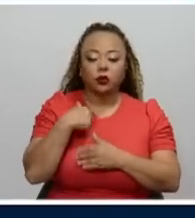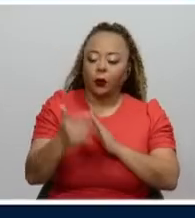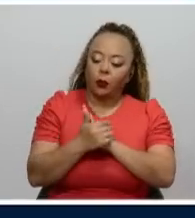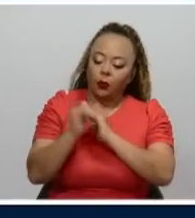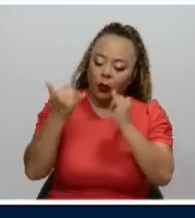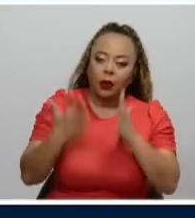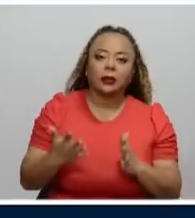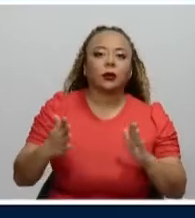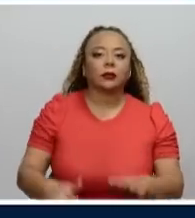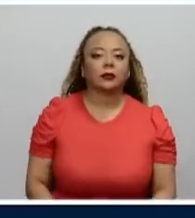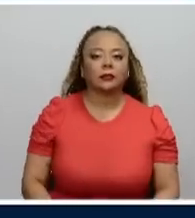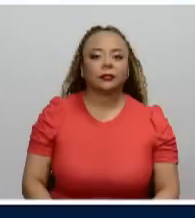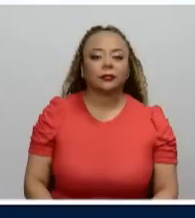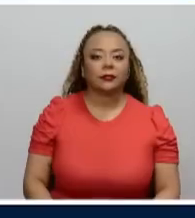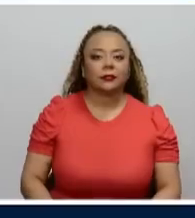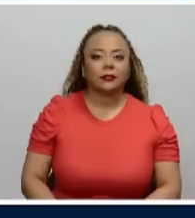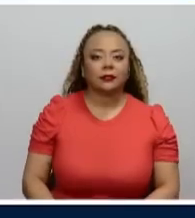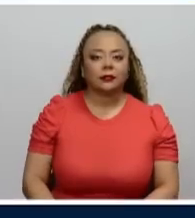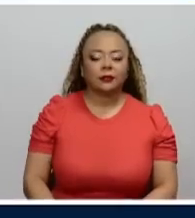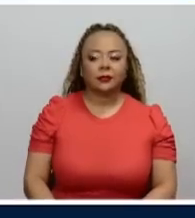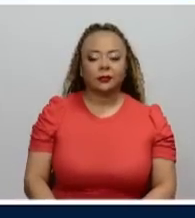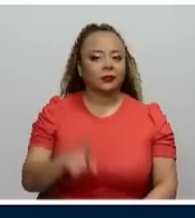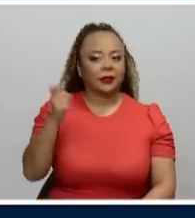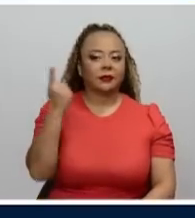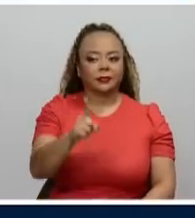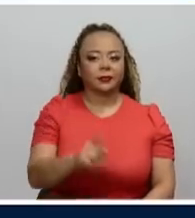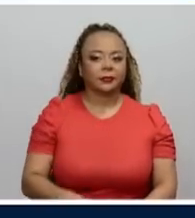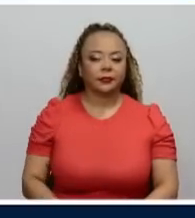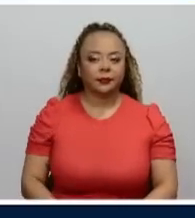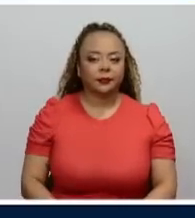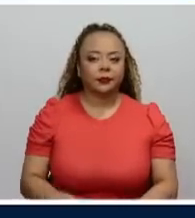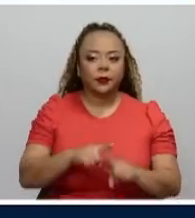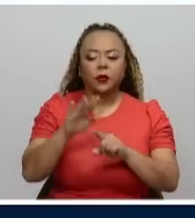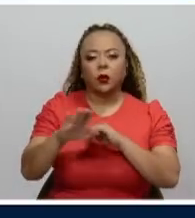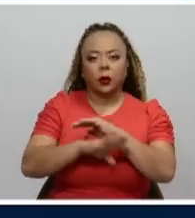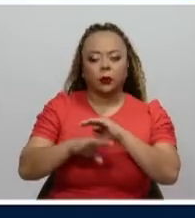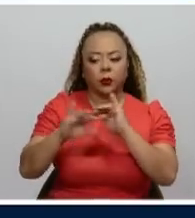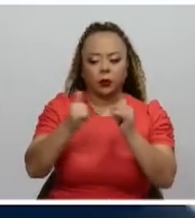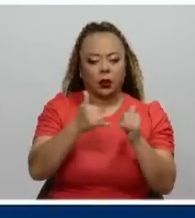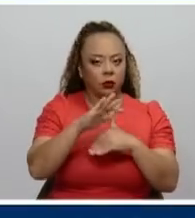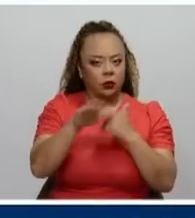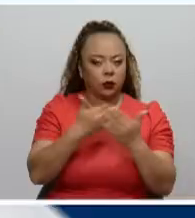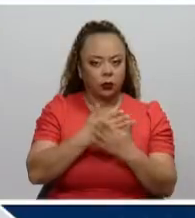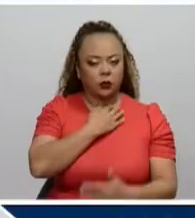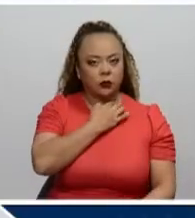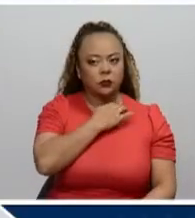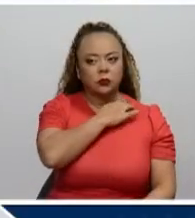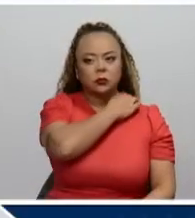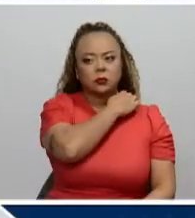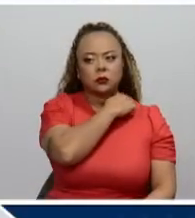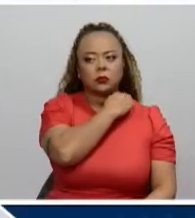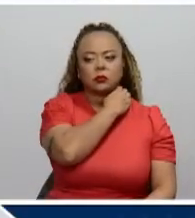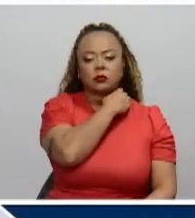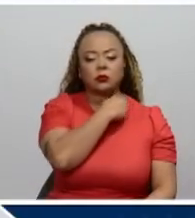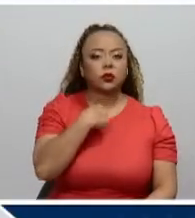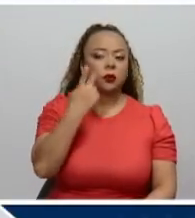le digo un jugadorazo no puede o sea es que tienen que estar argumento de jugar de todo Sí pero yo lo